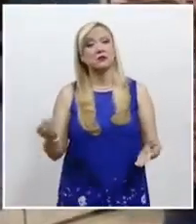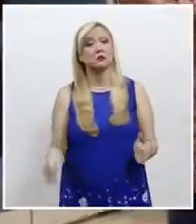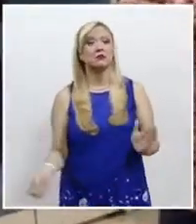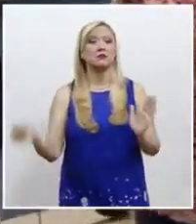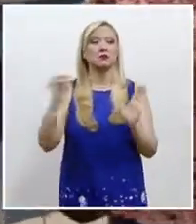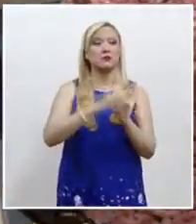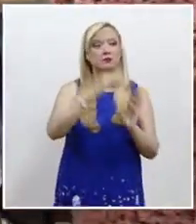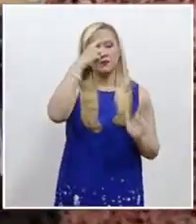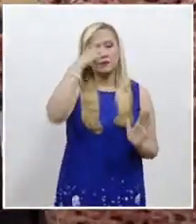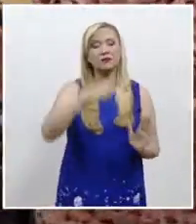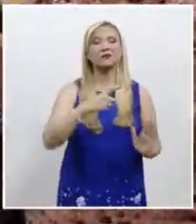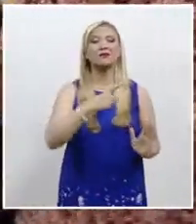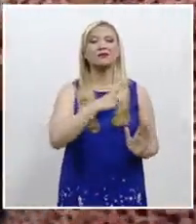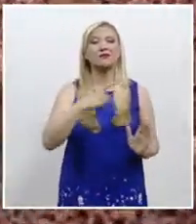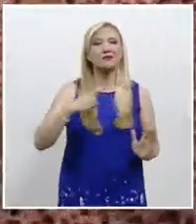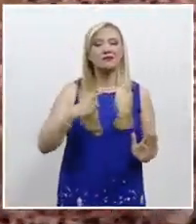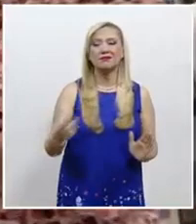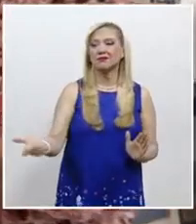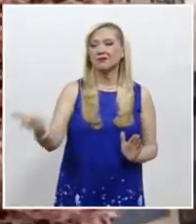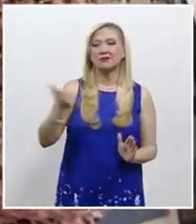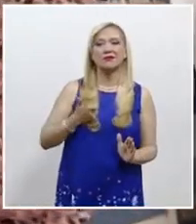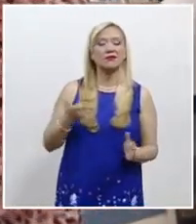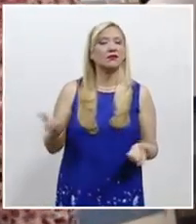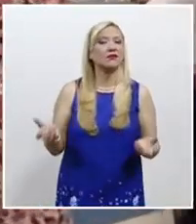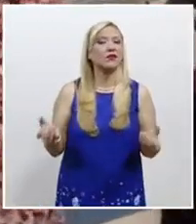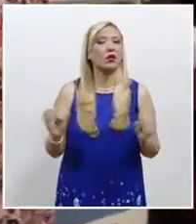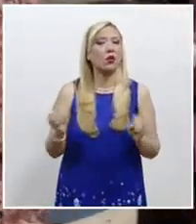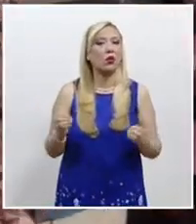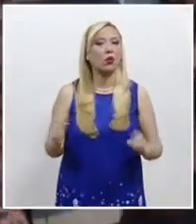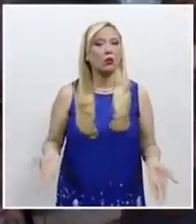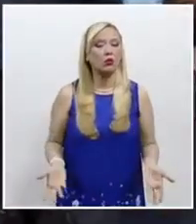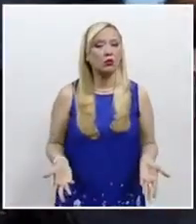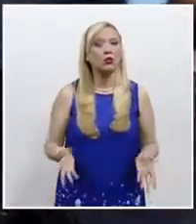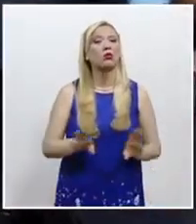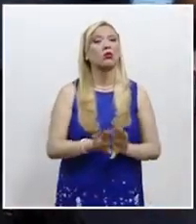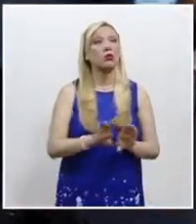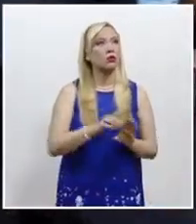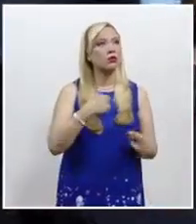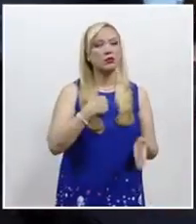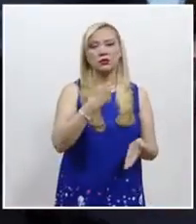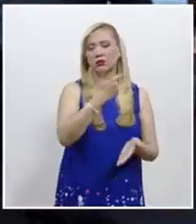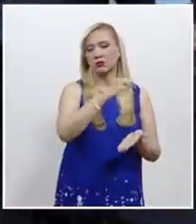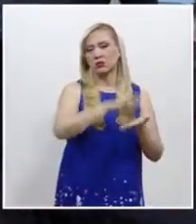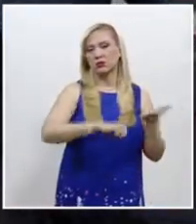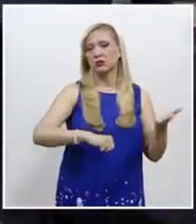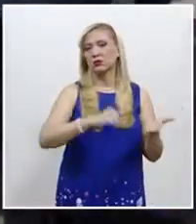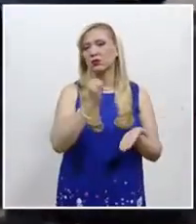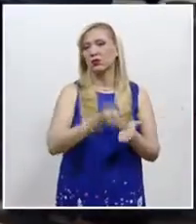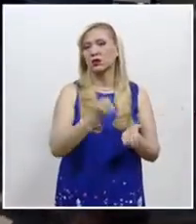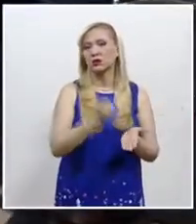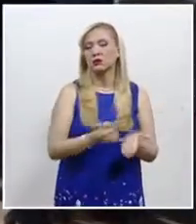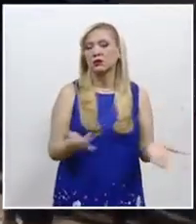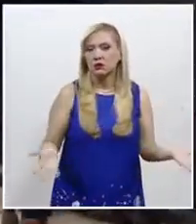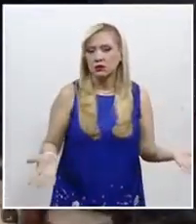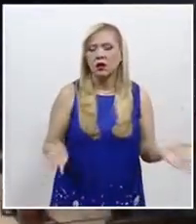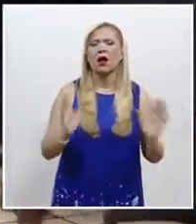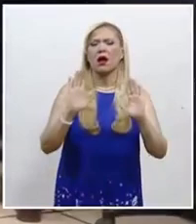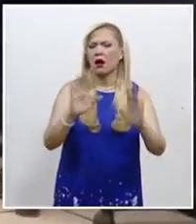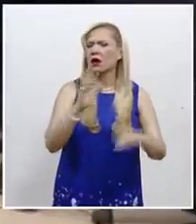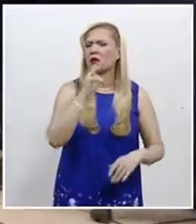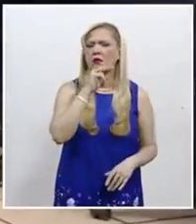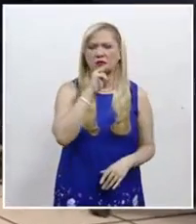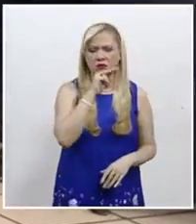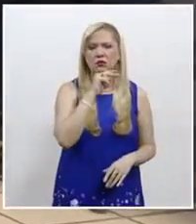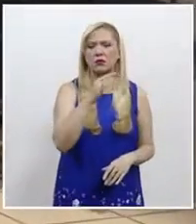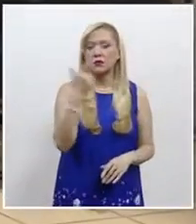poder deducir créditos que la empresa no podrá recuperar busca demostrar que en realidad se agotaron todas las posibilidades